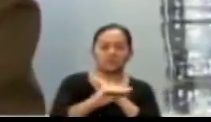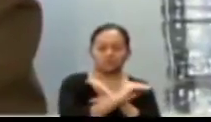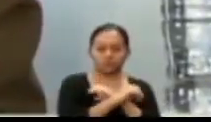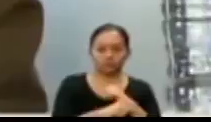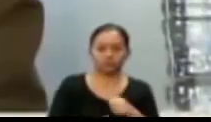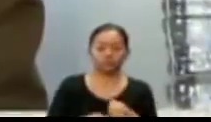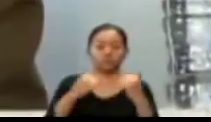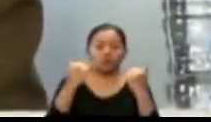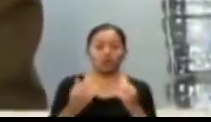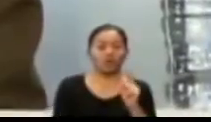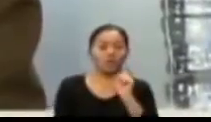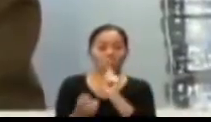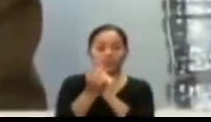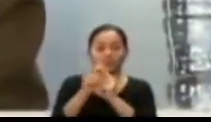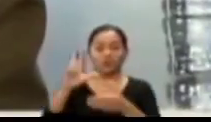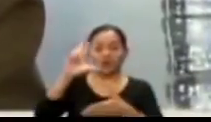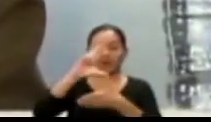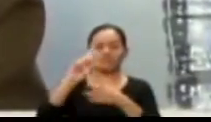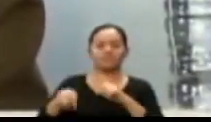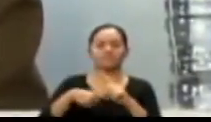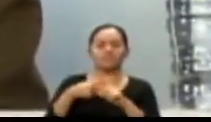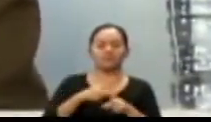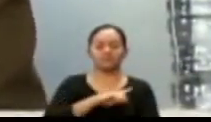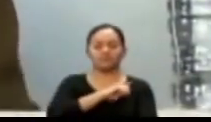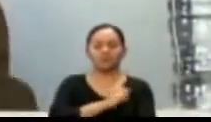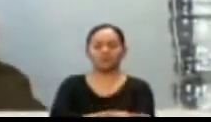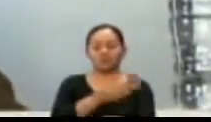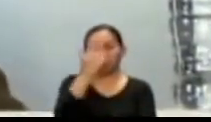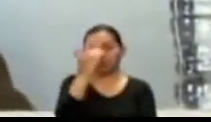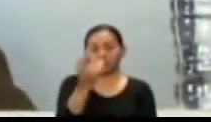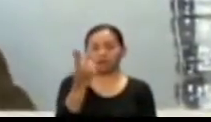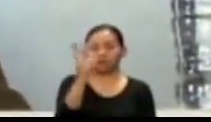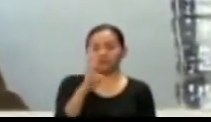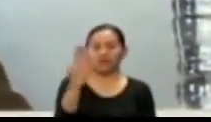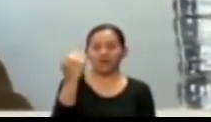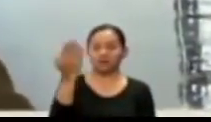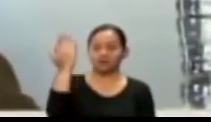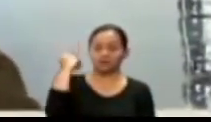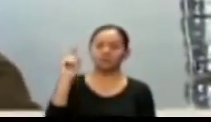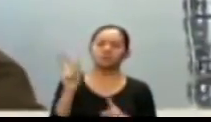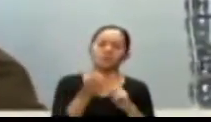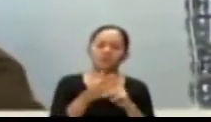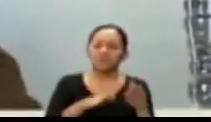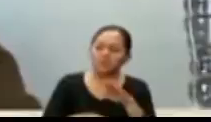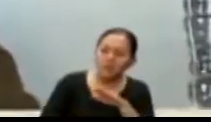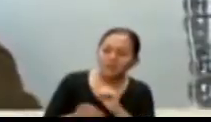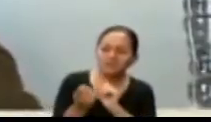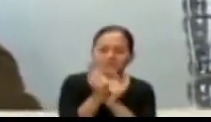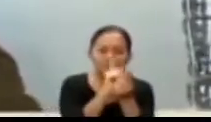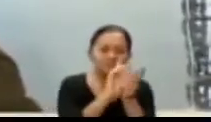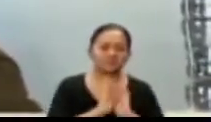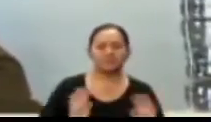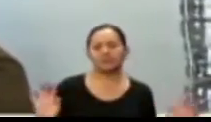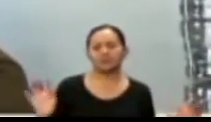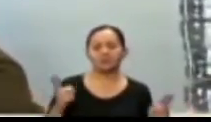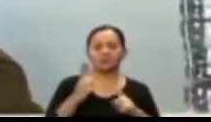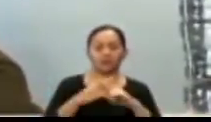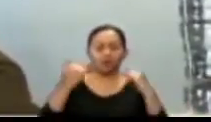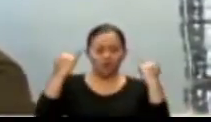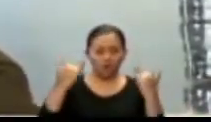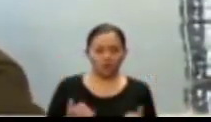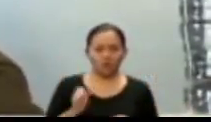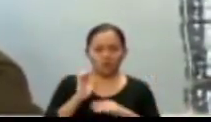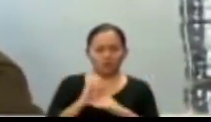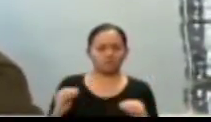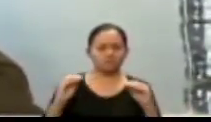más potente que el del año anterior. El de 2014. Y esto expresa, o sea, la enorme autoridad política que